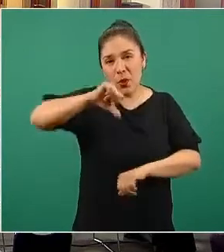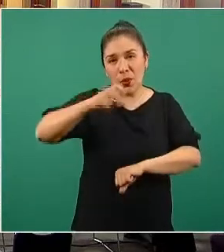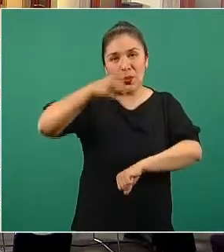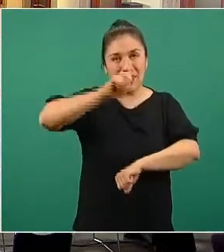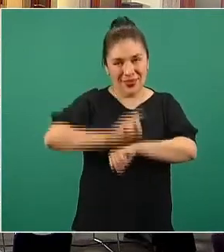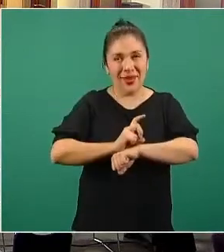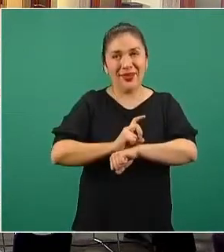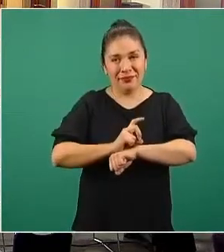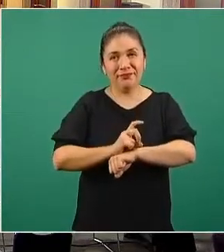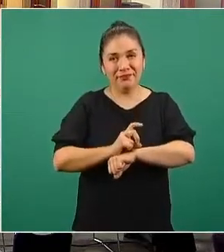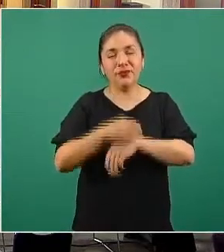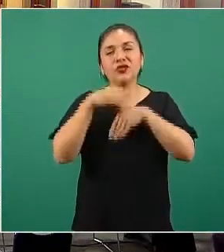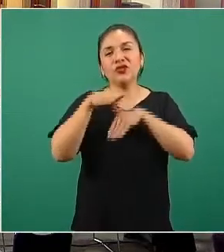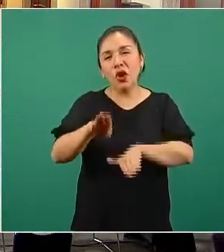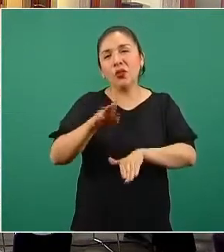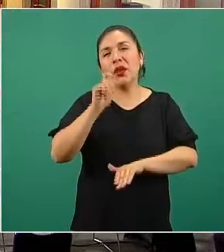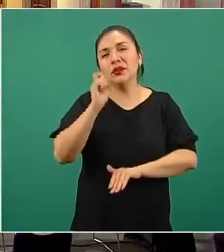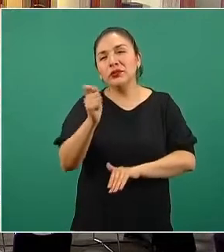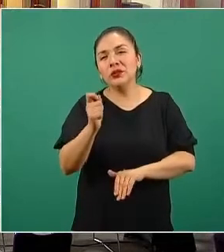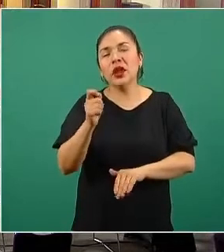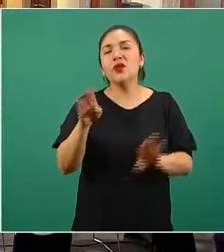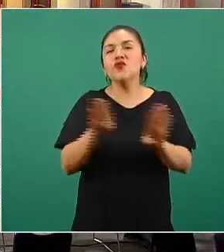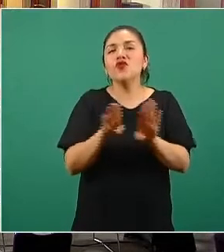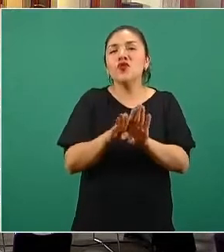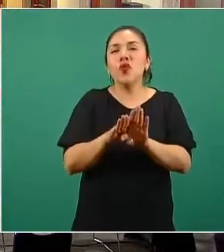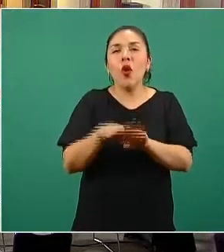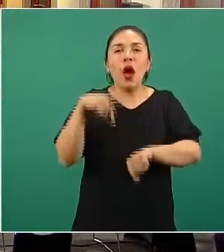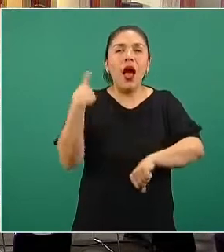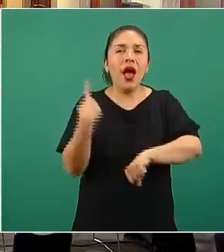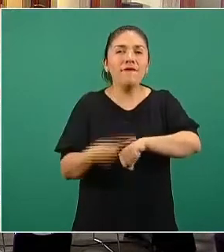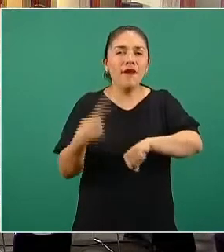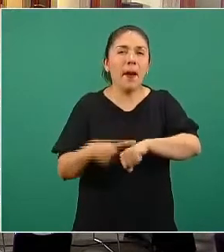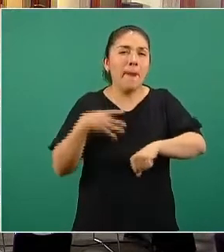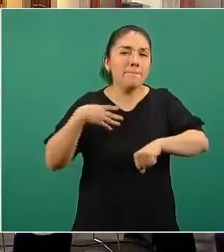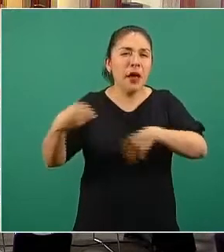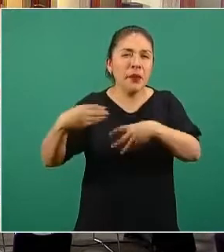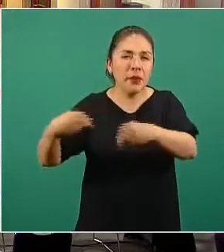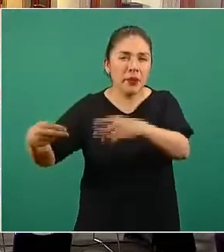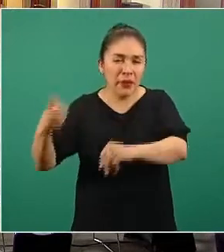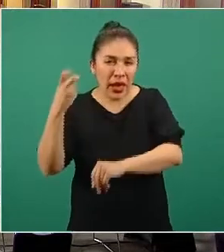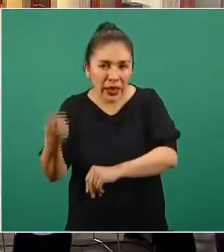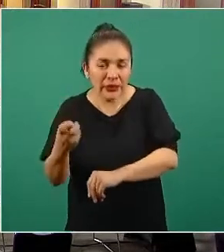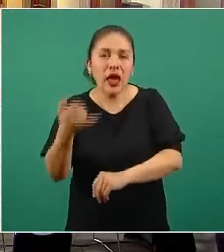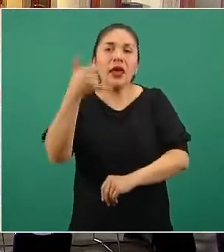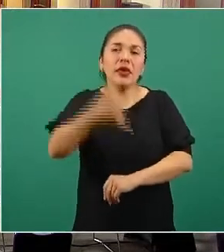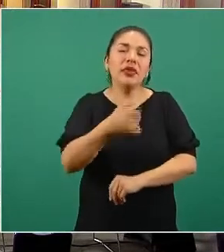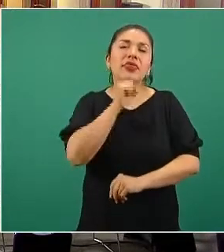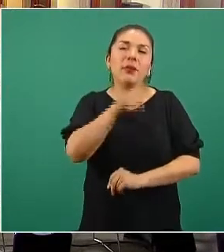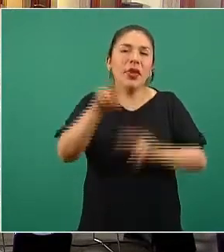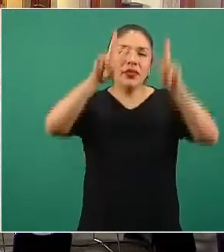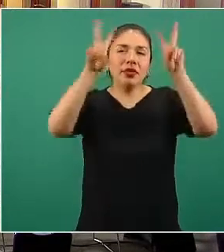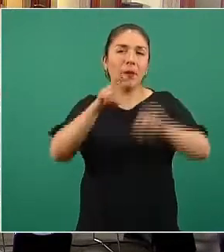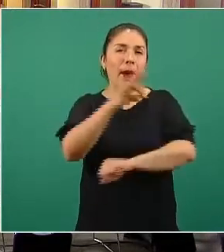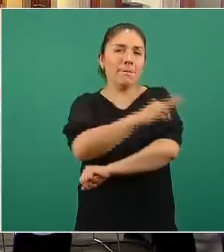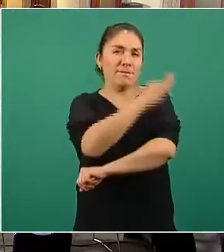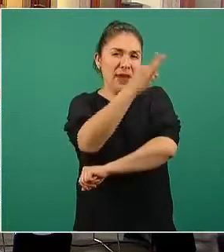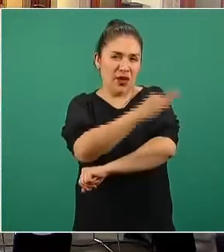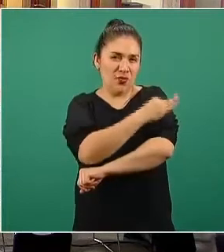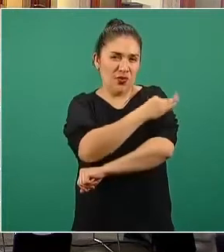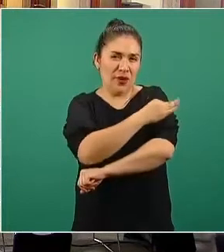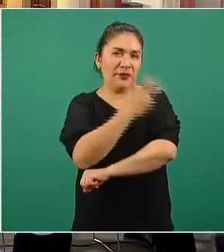informe técnico sobre el estado que guarda la epidemia y sobre todo lo